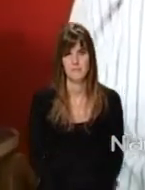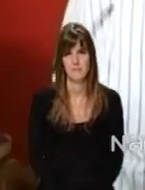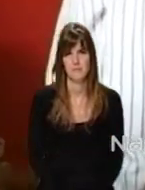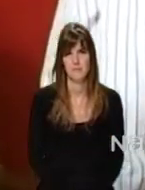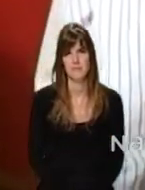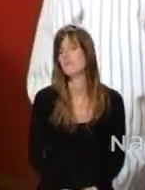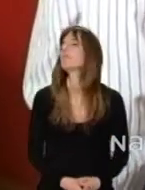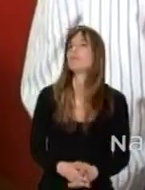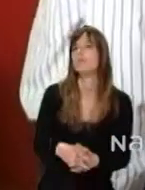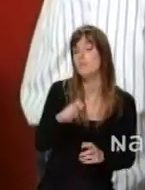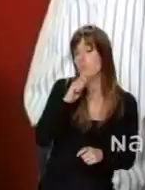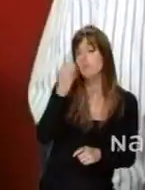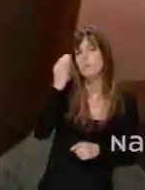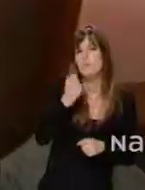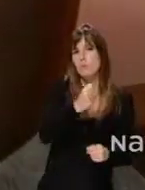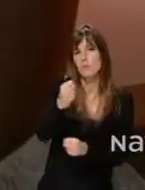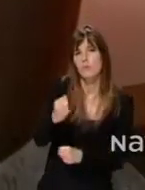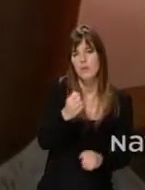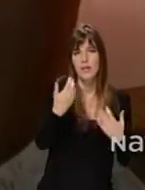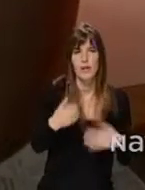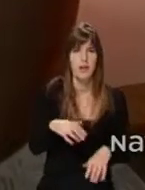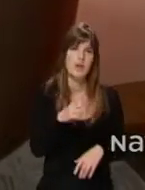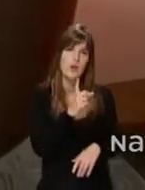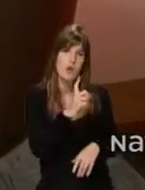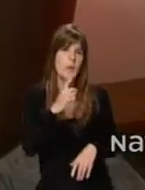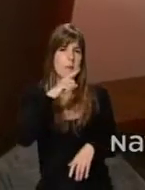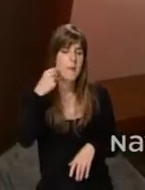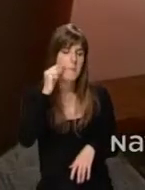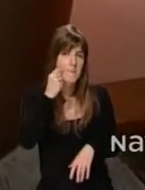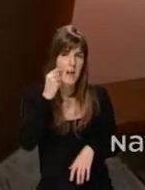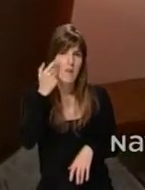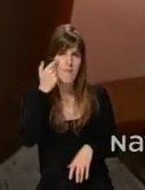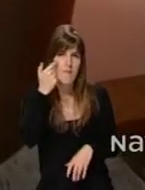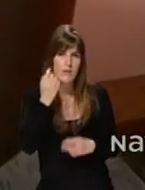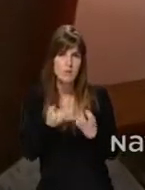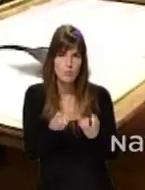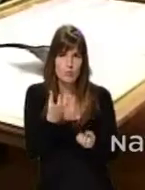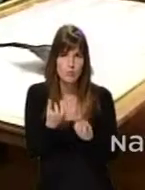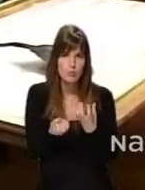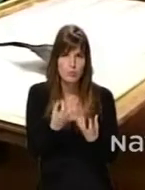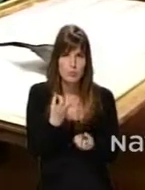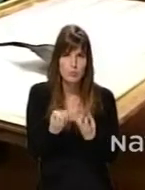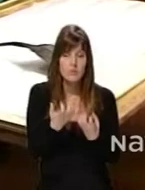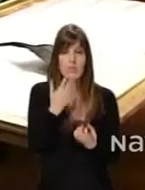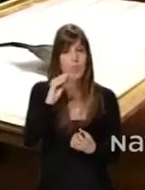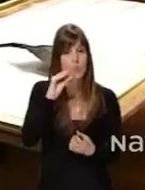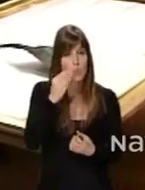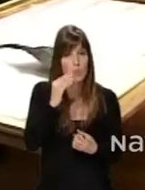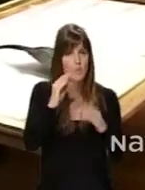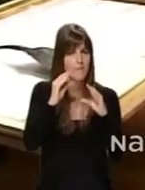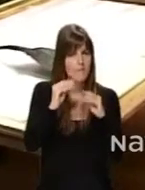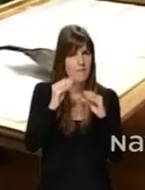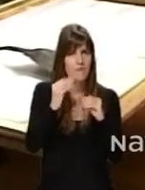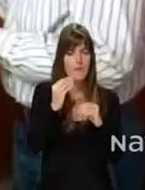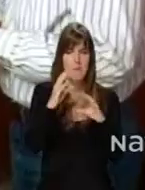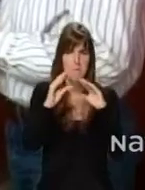Bueno, yo creo que ya está, la mezcla. El punto hay que cogérselo a la miel cuando está cociéndose, y para que sea el turrón con la textura que le damos nosotros,